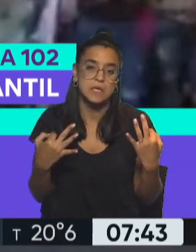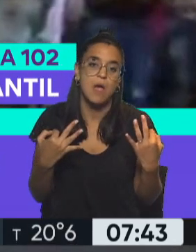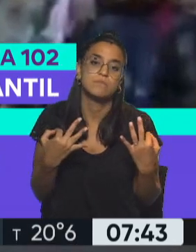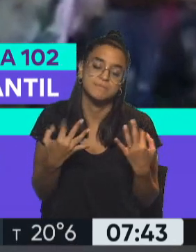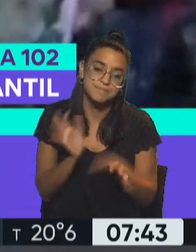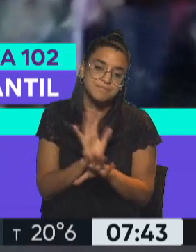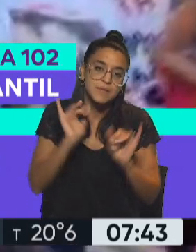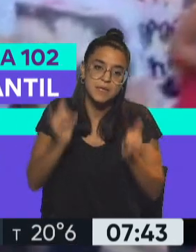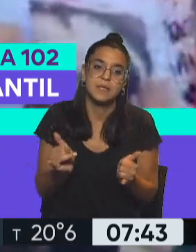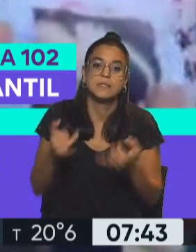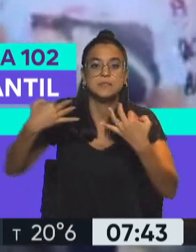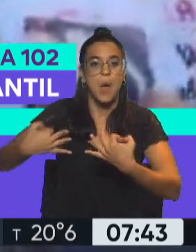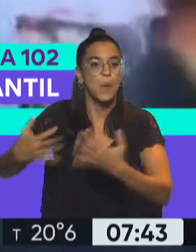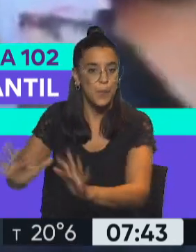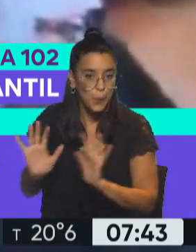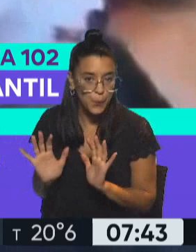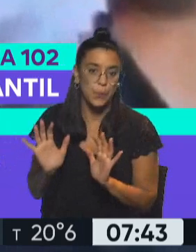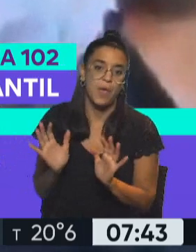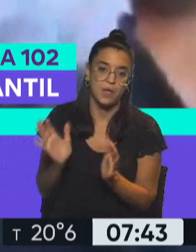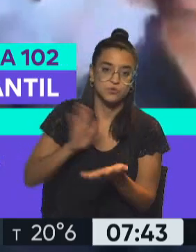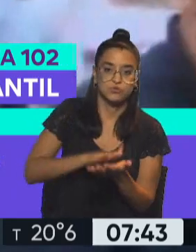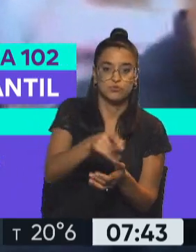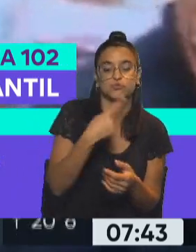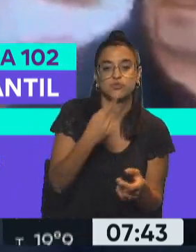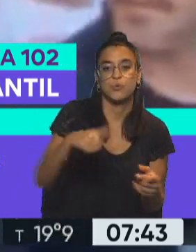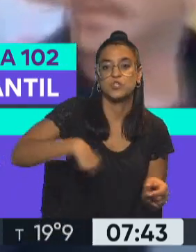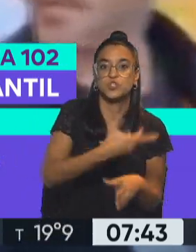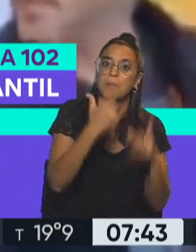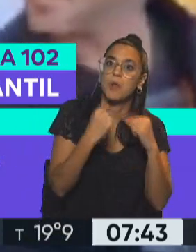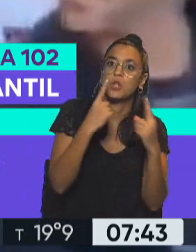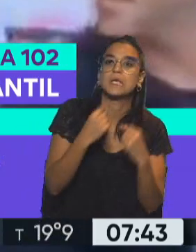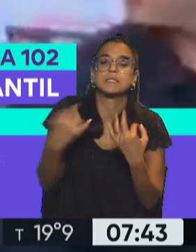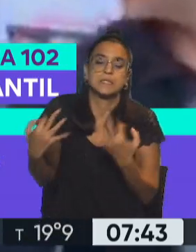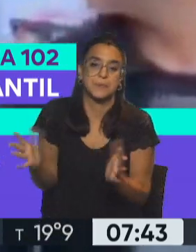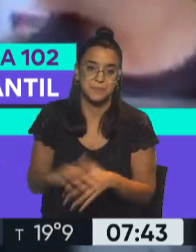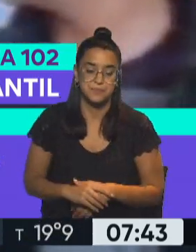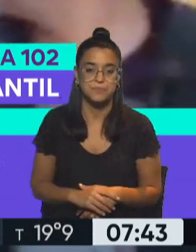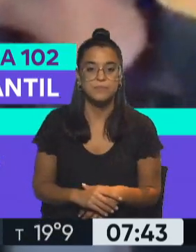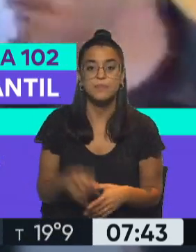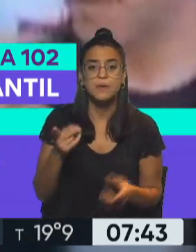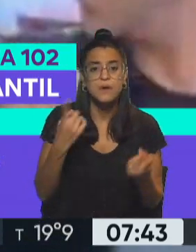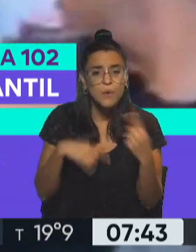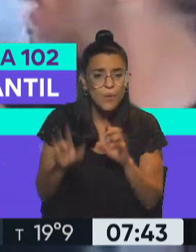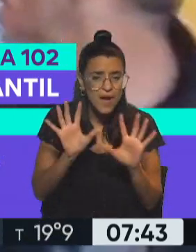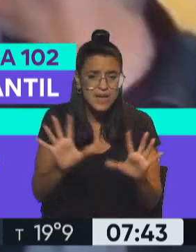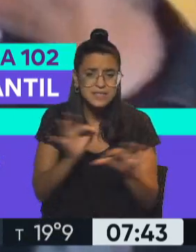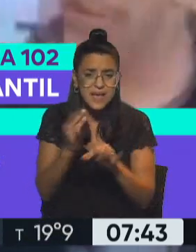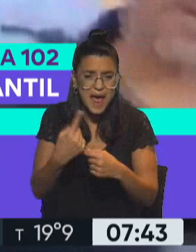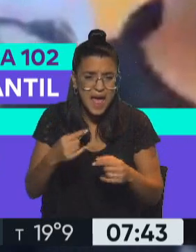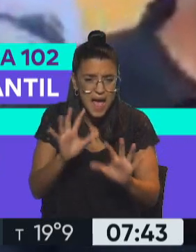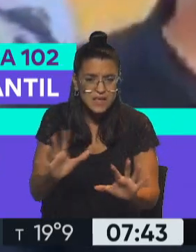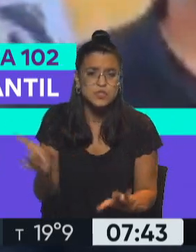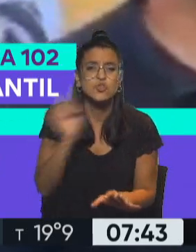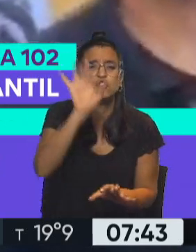responda de alguna manera a estas cuestiones que plantea la sociedad en su conjunto. Cuando ocurren hechos de estas características, no